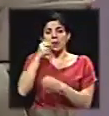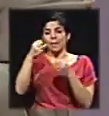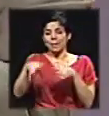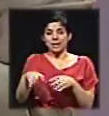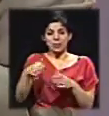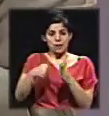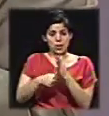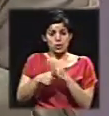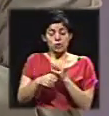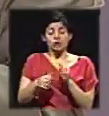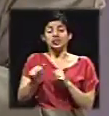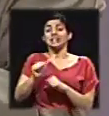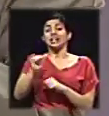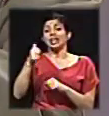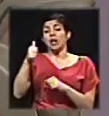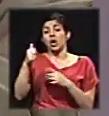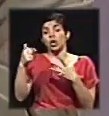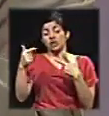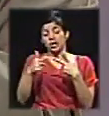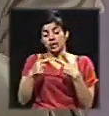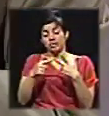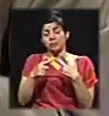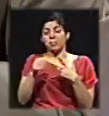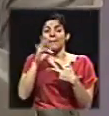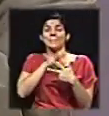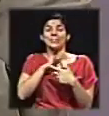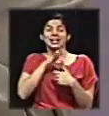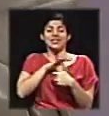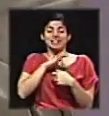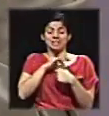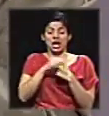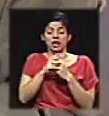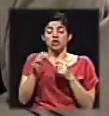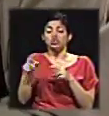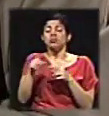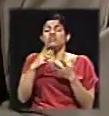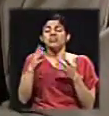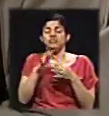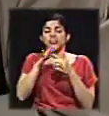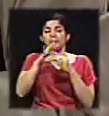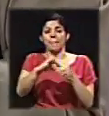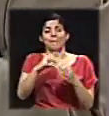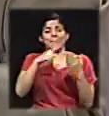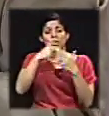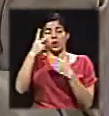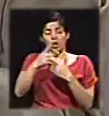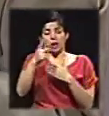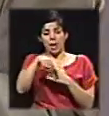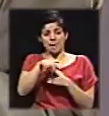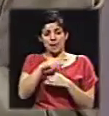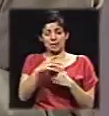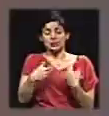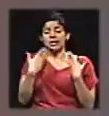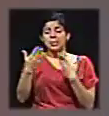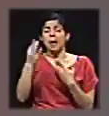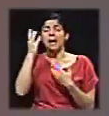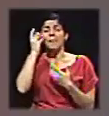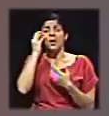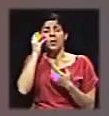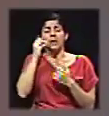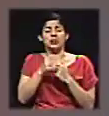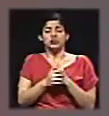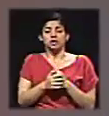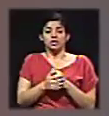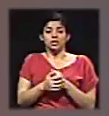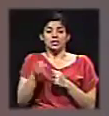por el otro, digamos, los beneficiarios de programas que tendrían preocupación de que con un cambio